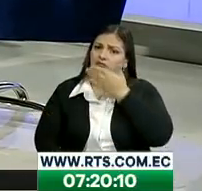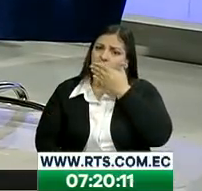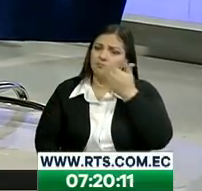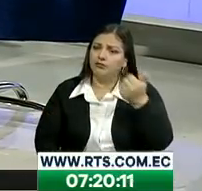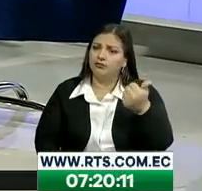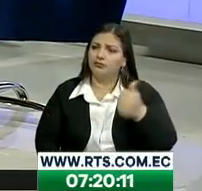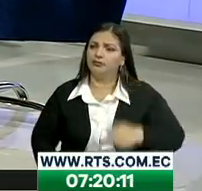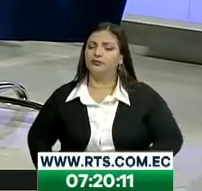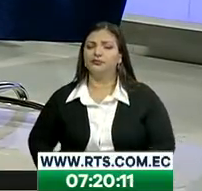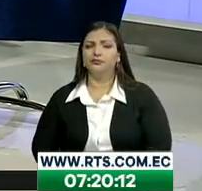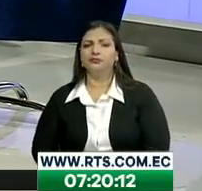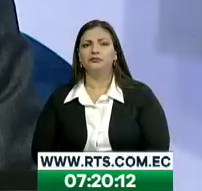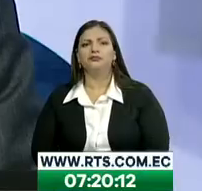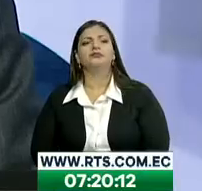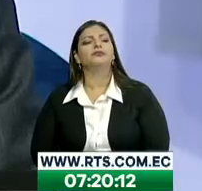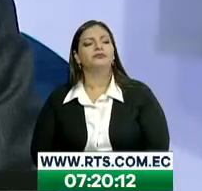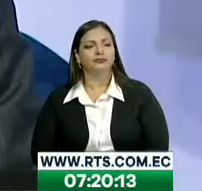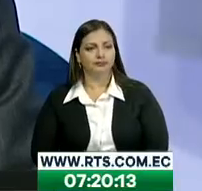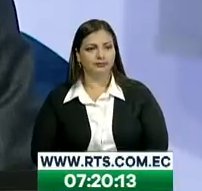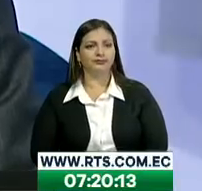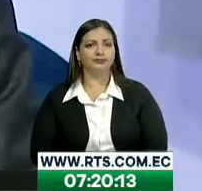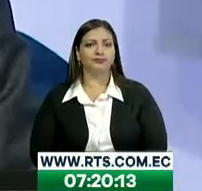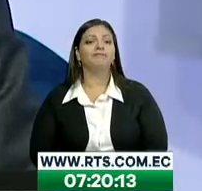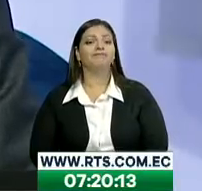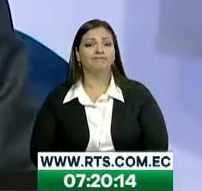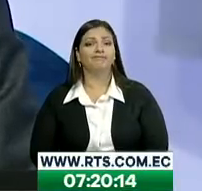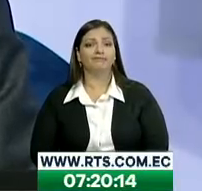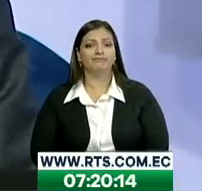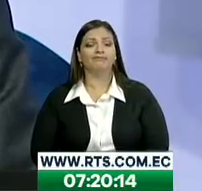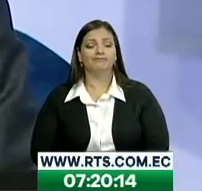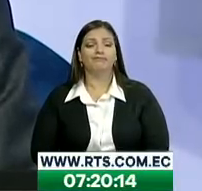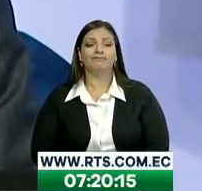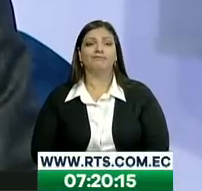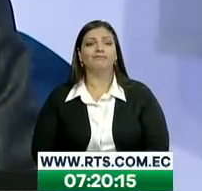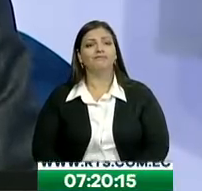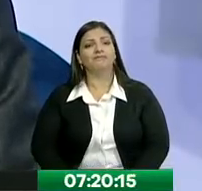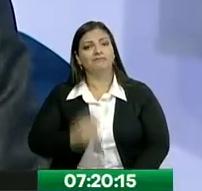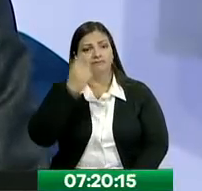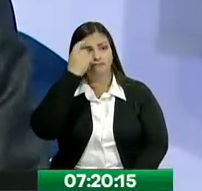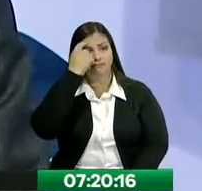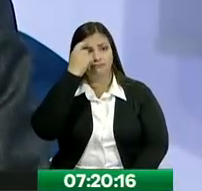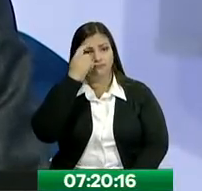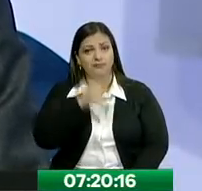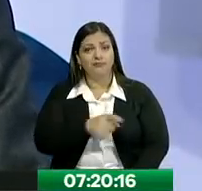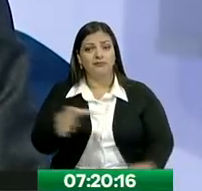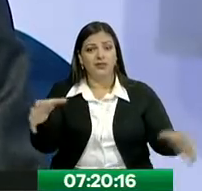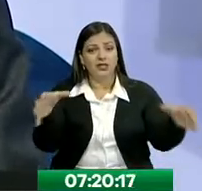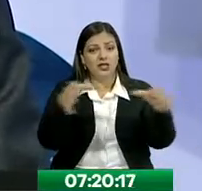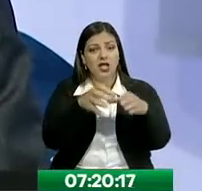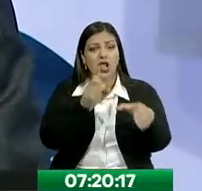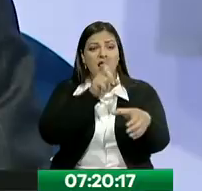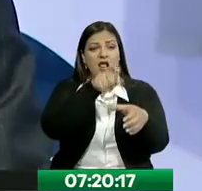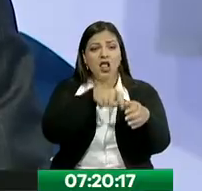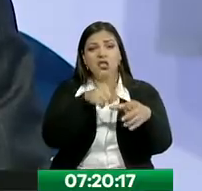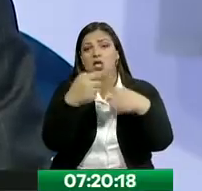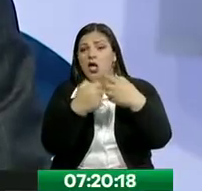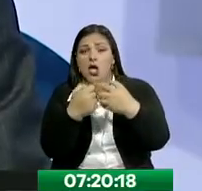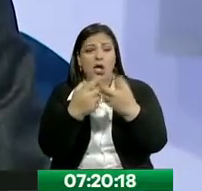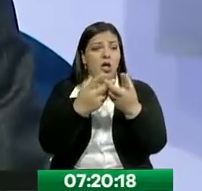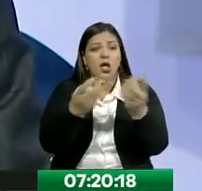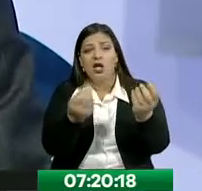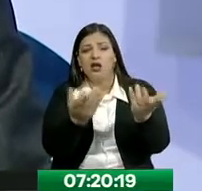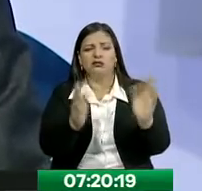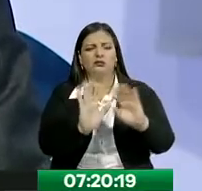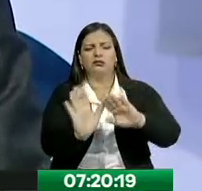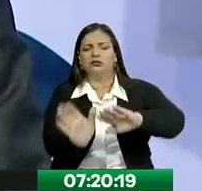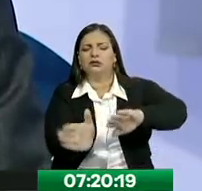miembros. Evidentemente hay un espacio mucho más sano políticamente hablando para el país cuando mira al resto